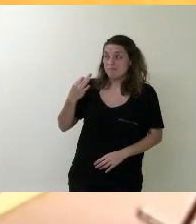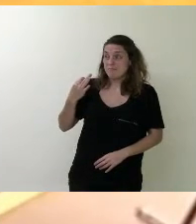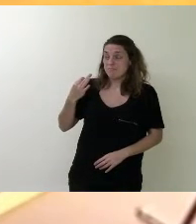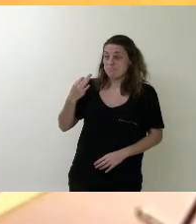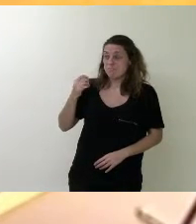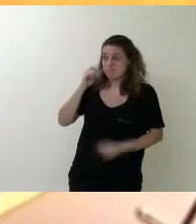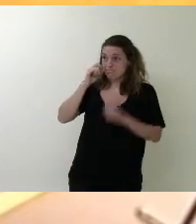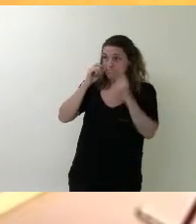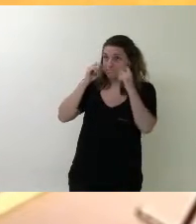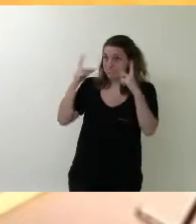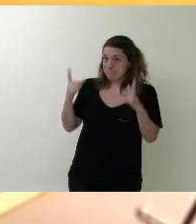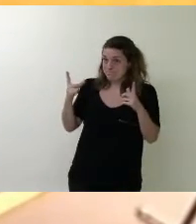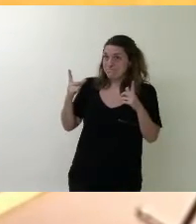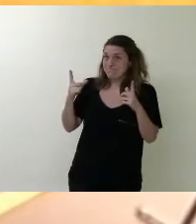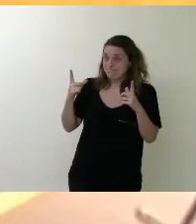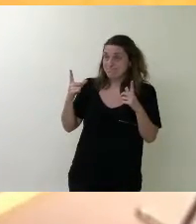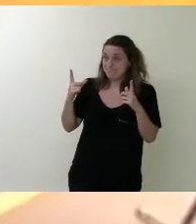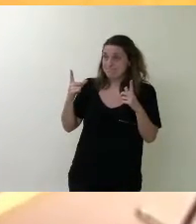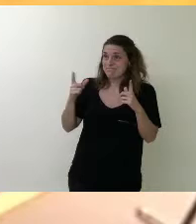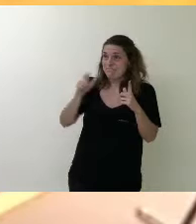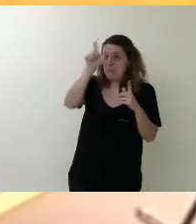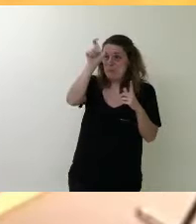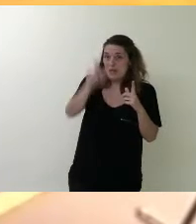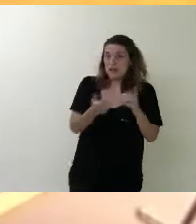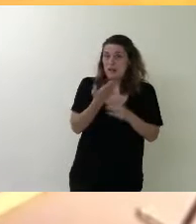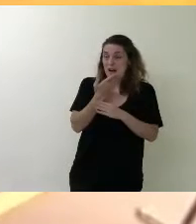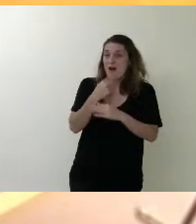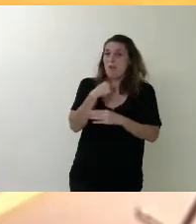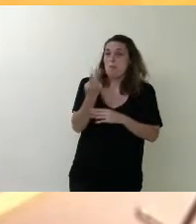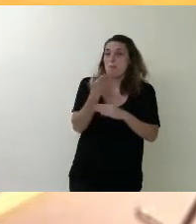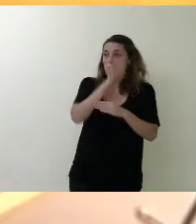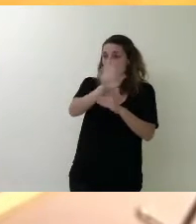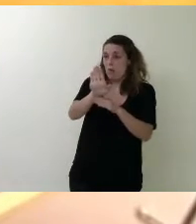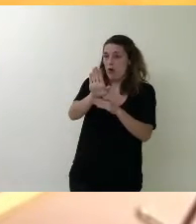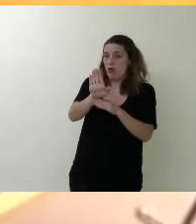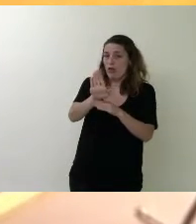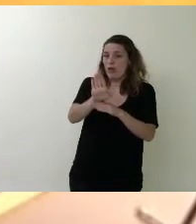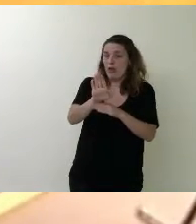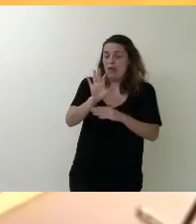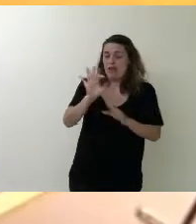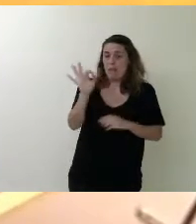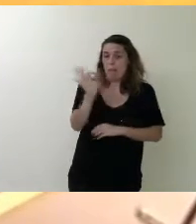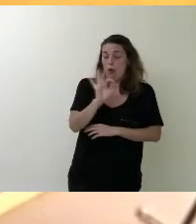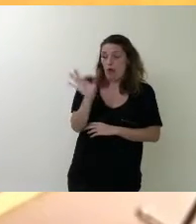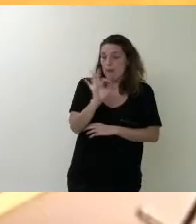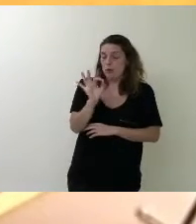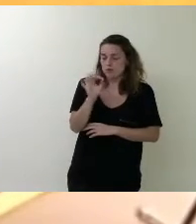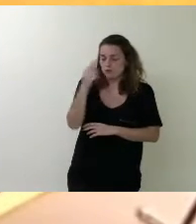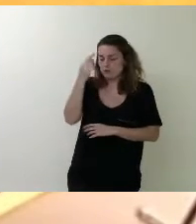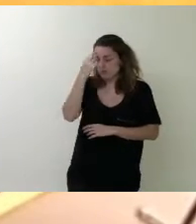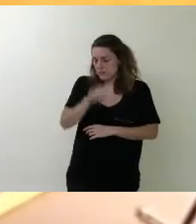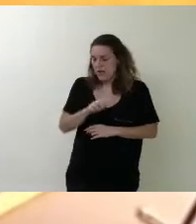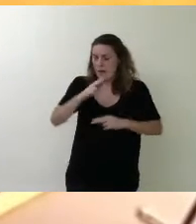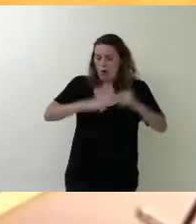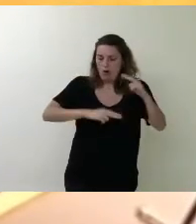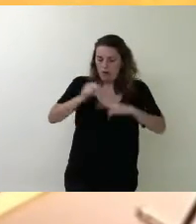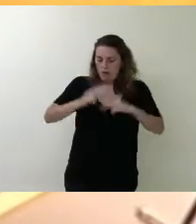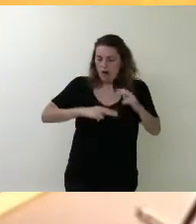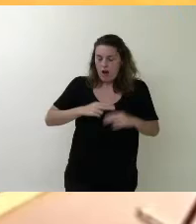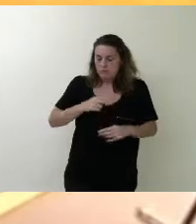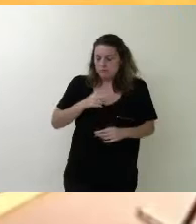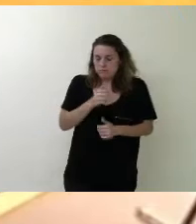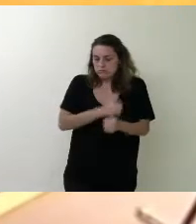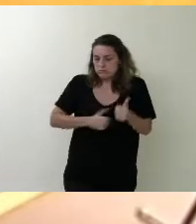entendemos lo que ha expresado el portavoz de Podemos, que son obras, yo creo que fundamentales, el crédito que tenemos